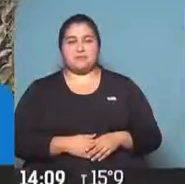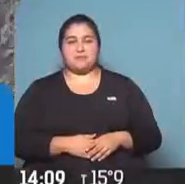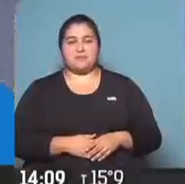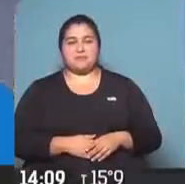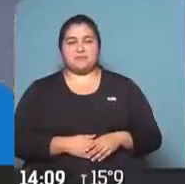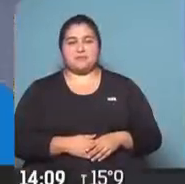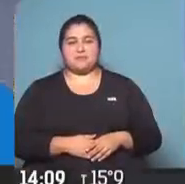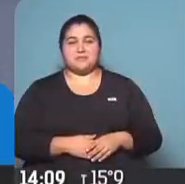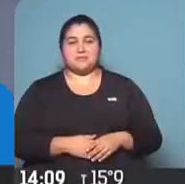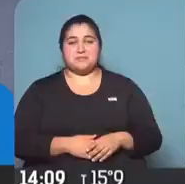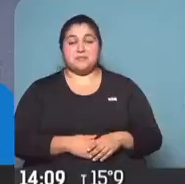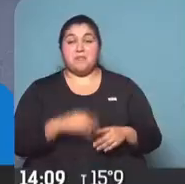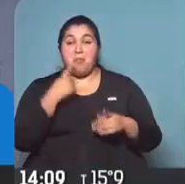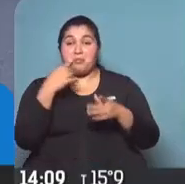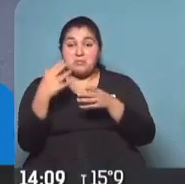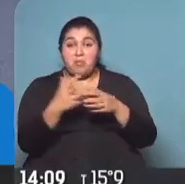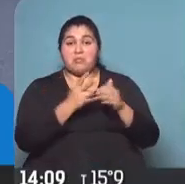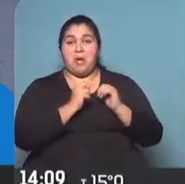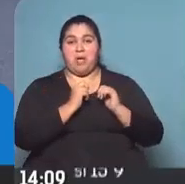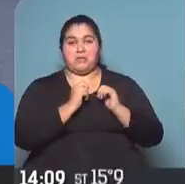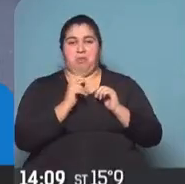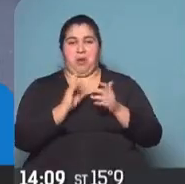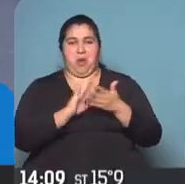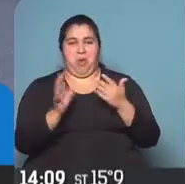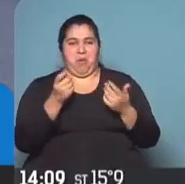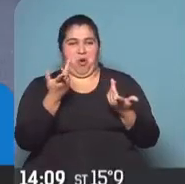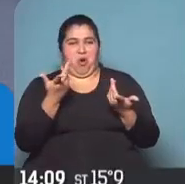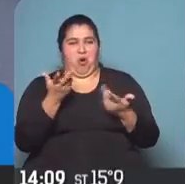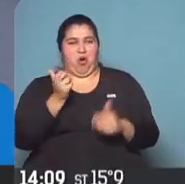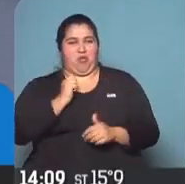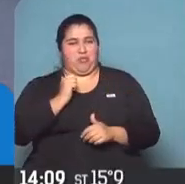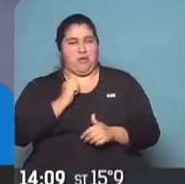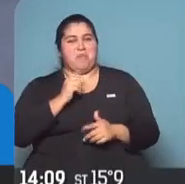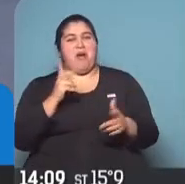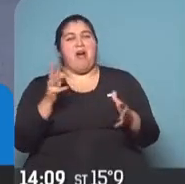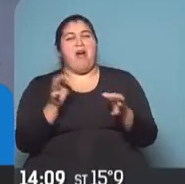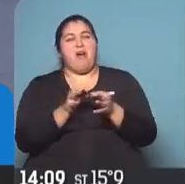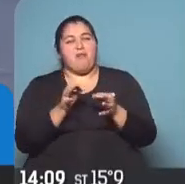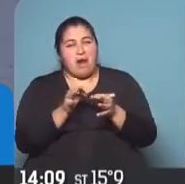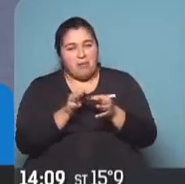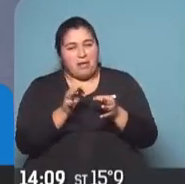así esperamos a nuestros veteranos de guerra de malvinas